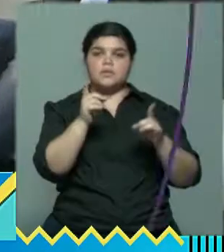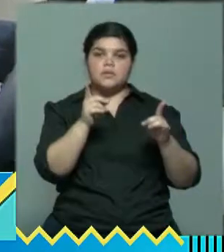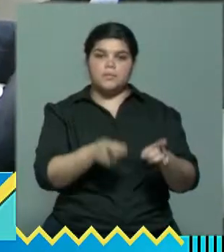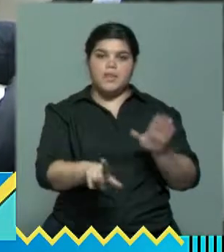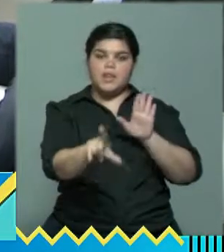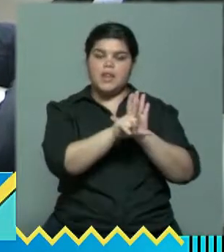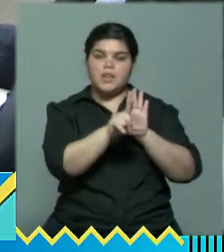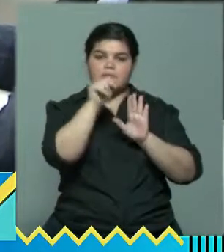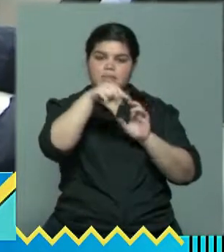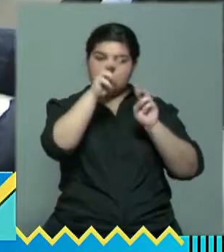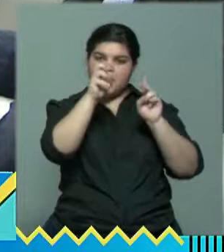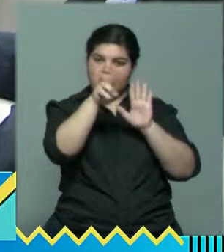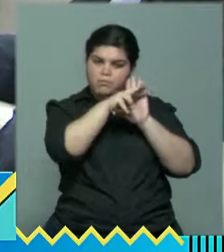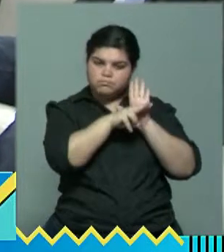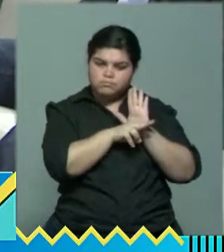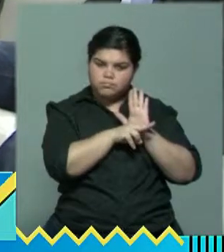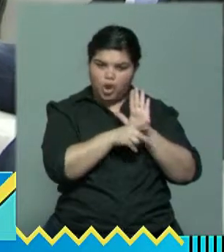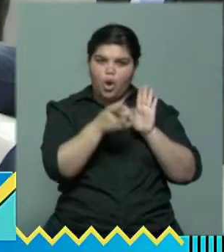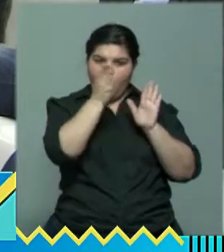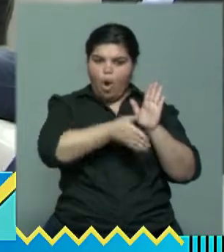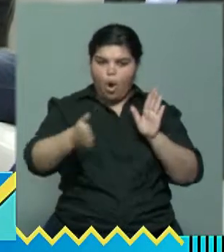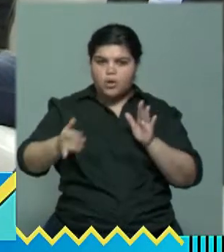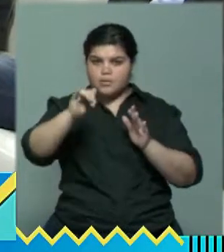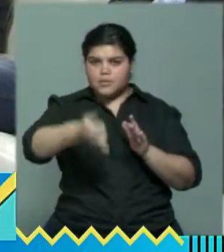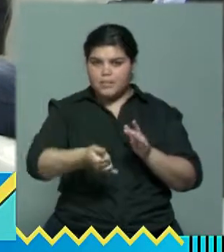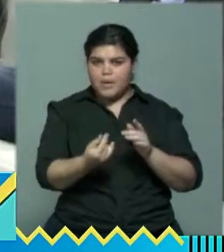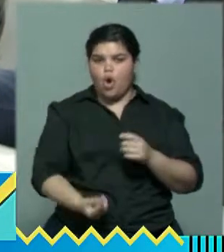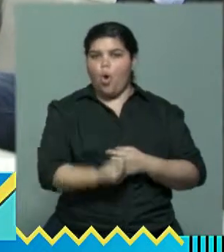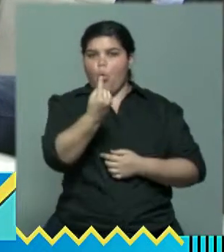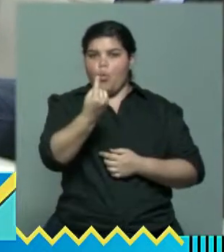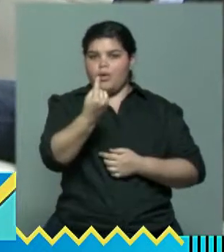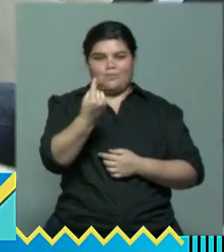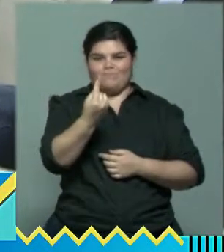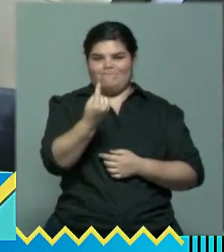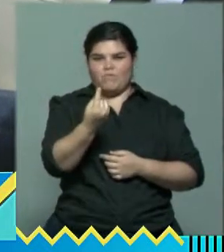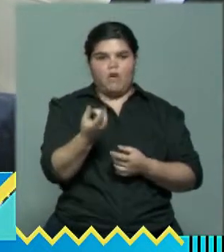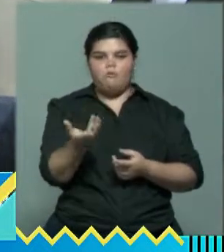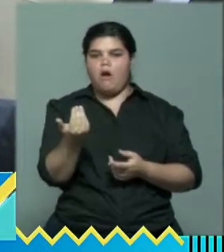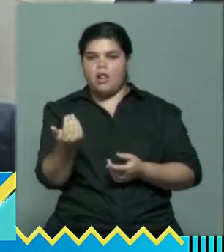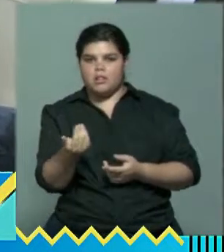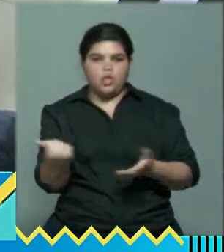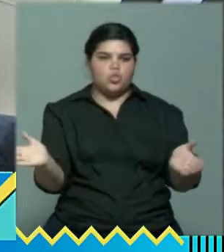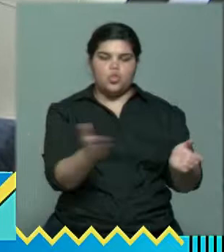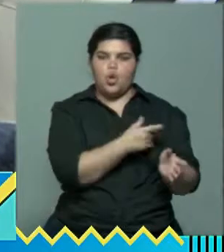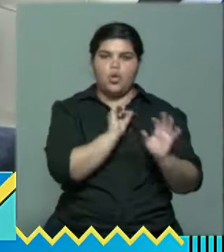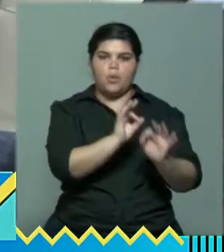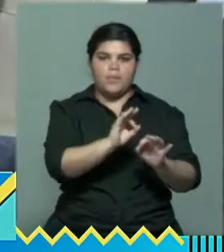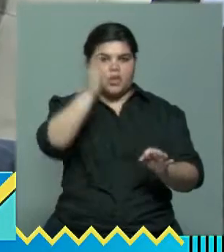está bien, lo ordenamos, pero una sola acción no alcanza, hay que hacer todas juntas, es decir, educación, cambio